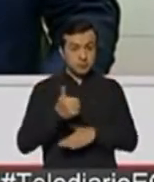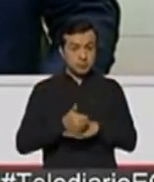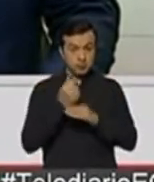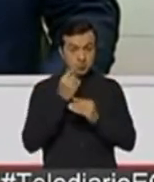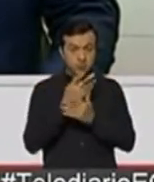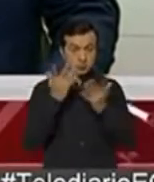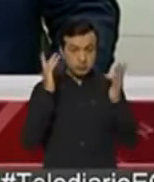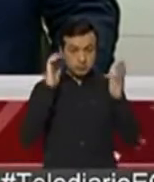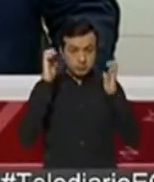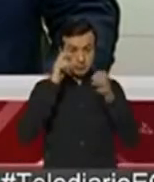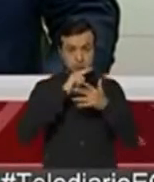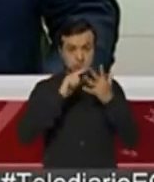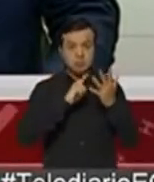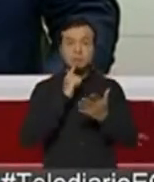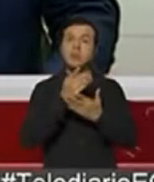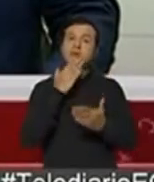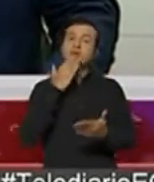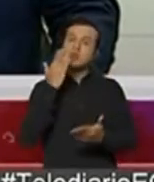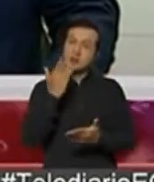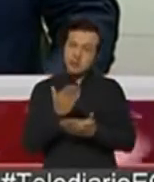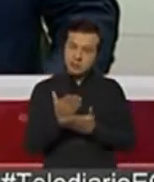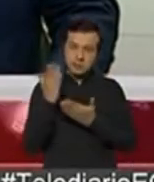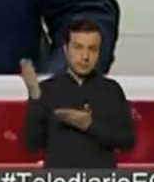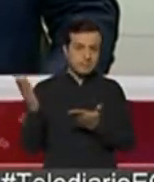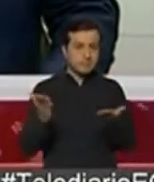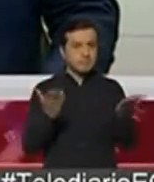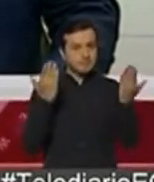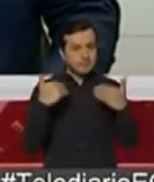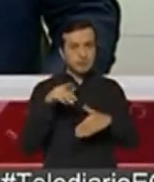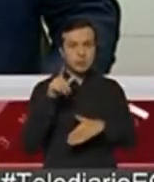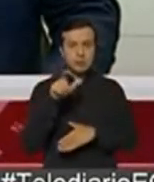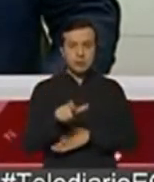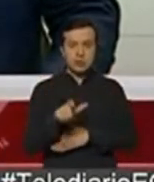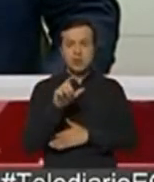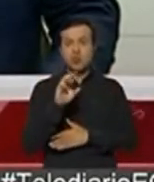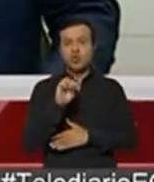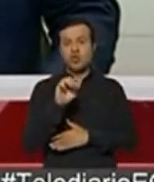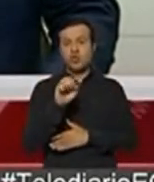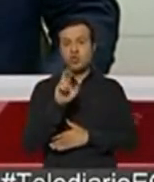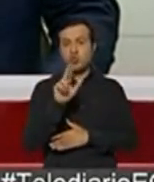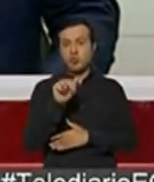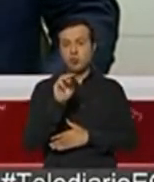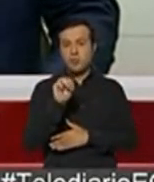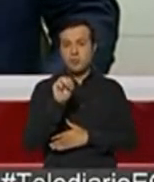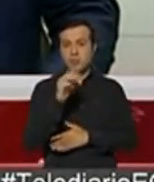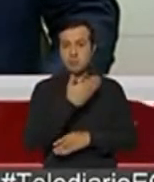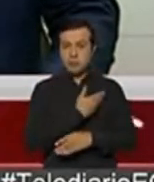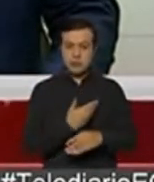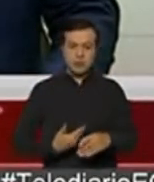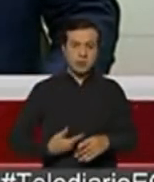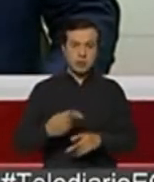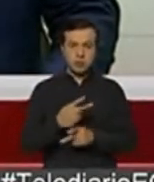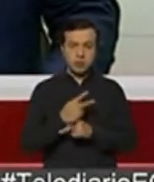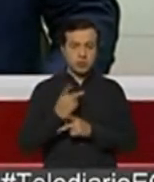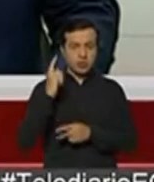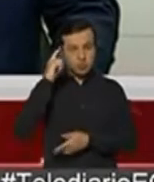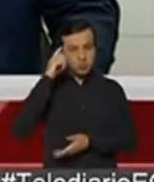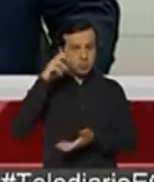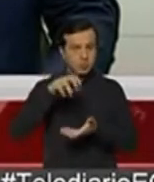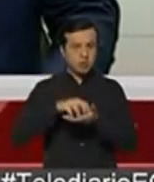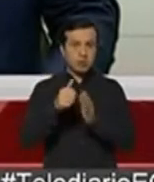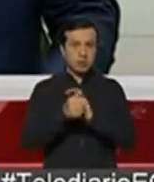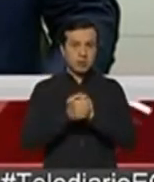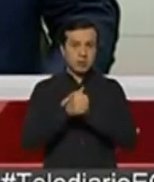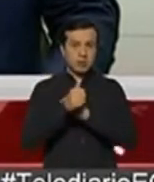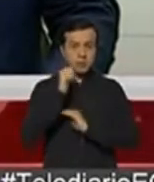autoridades y las políticas que se dicten. Muchísimas gracias por acompañarnos el día de hoy, el doctor Norman Ray, ministro presidente del Consejo de Gobierno de Galápagos, quien el día de